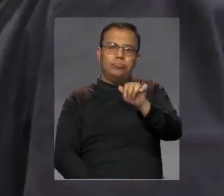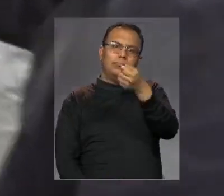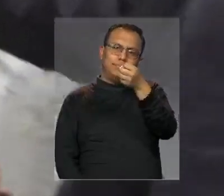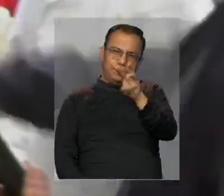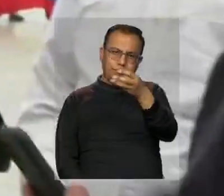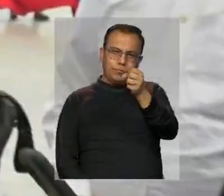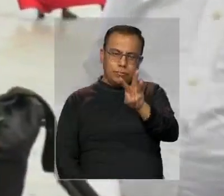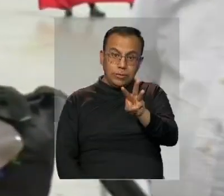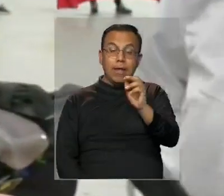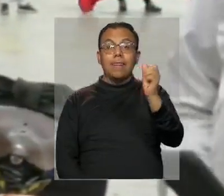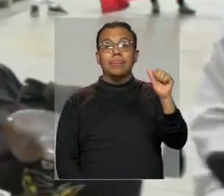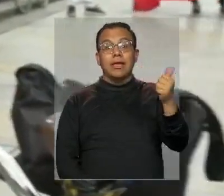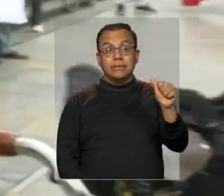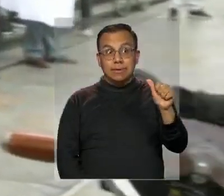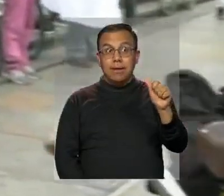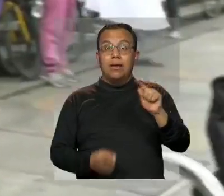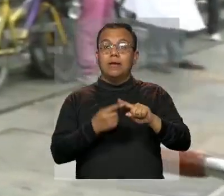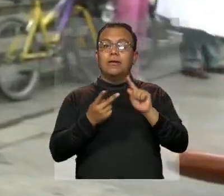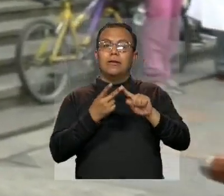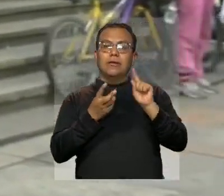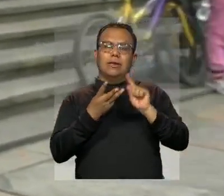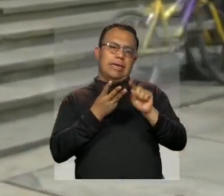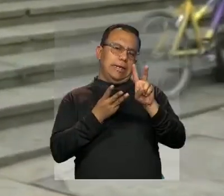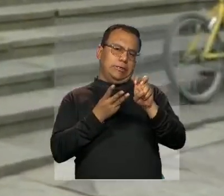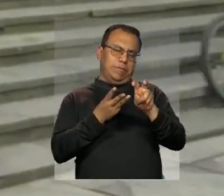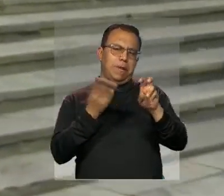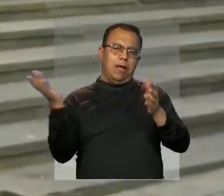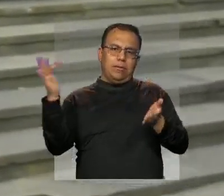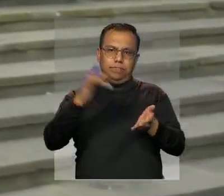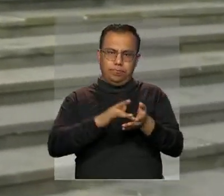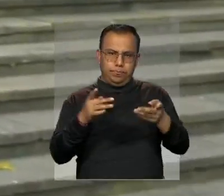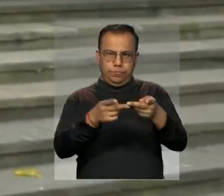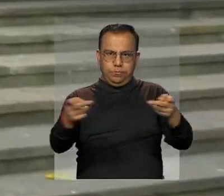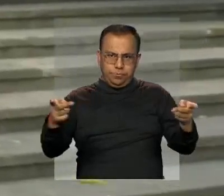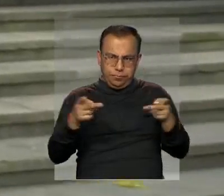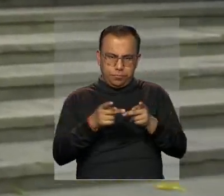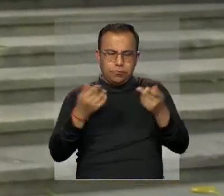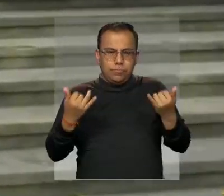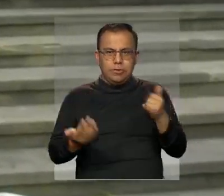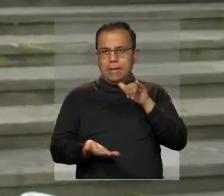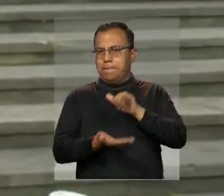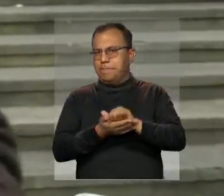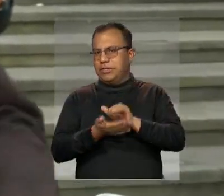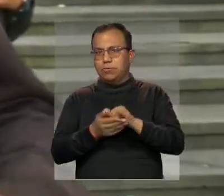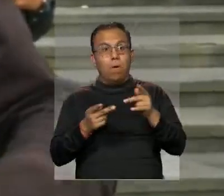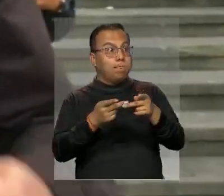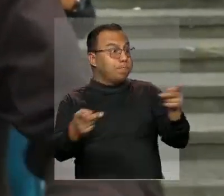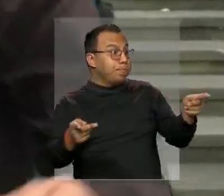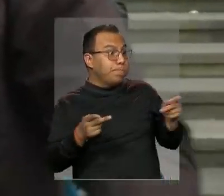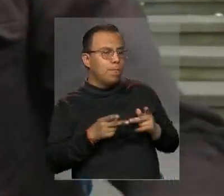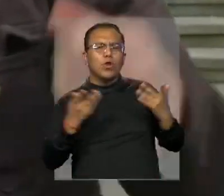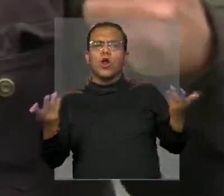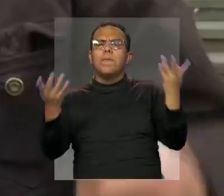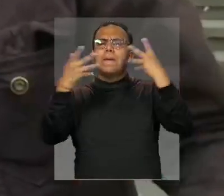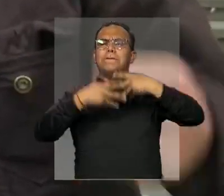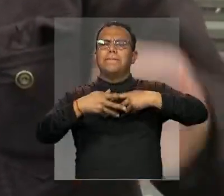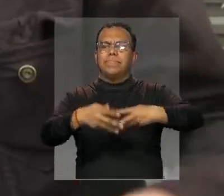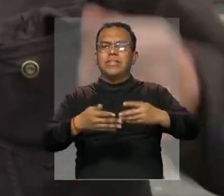13, carrera décima, la carrera séptima y hasta llegar aquí a la Plaza de Bolívar. Como ustedes mismos se han dado cuenta, es una